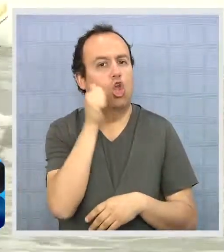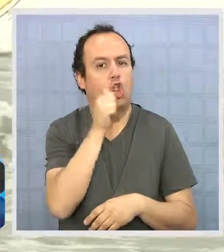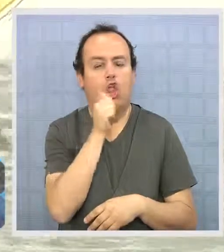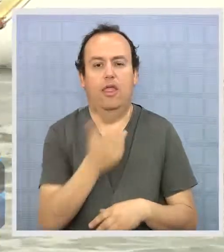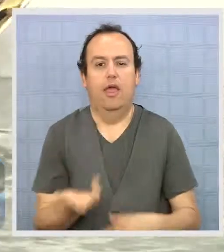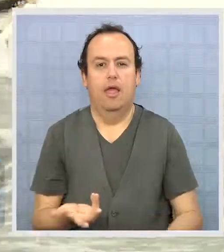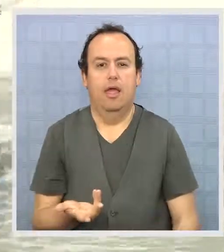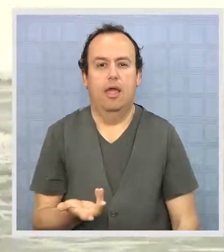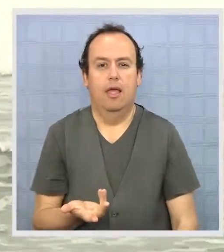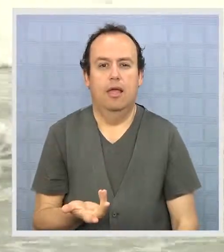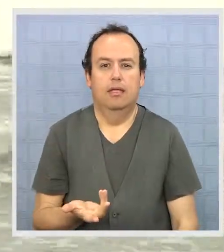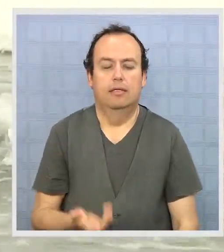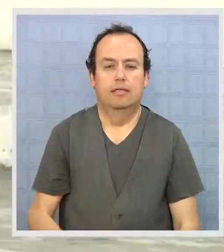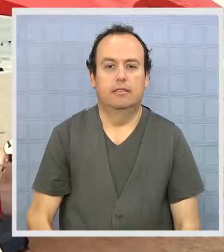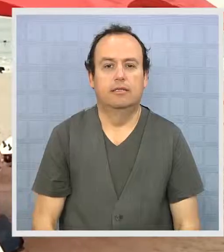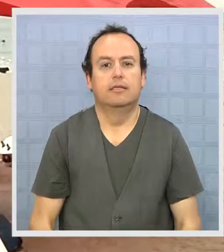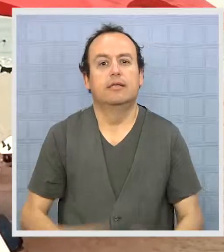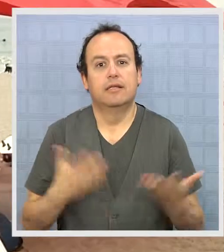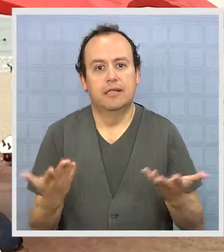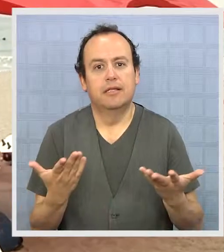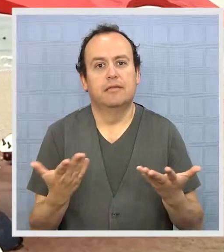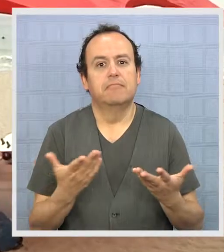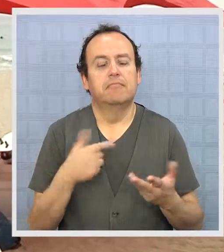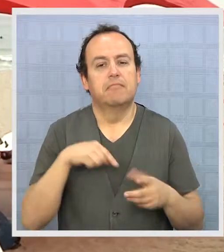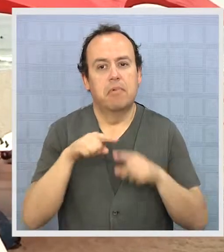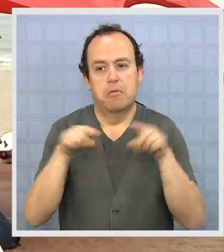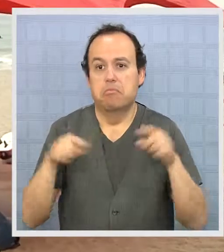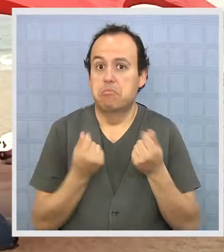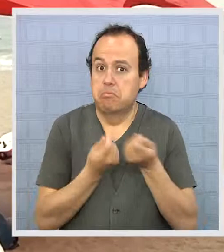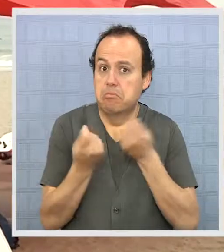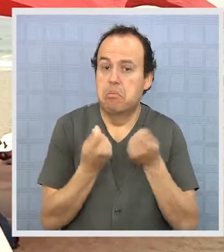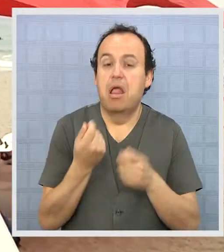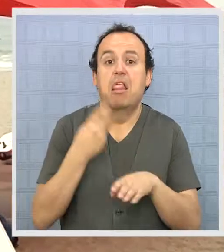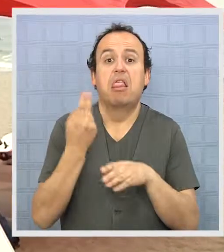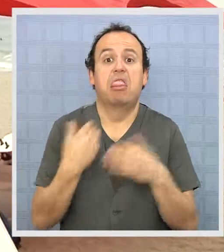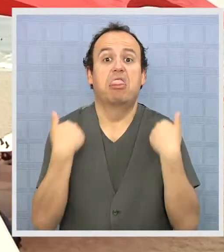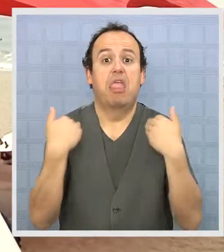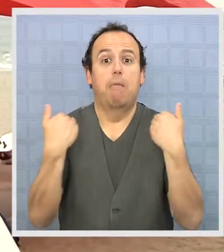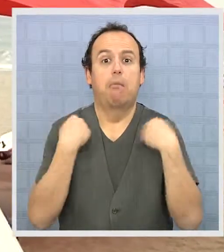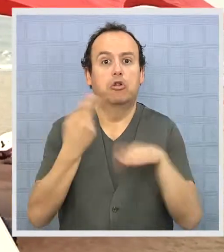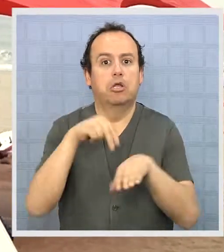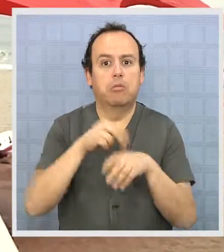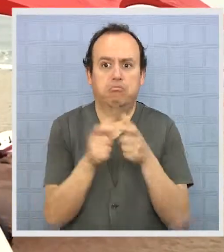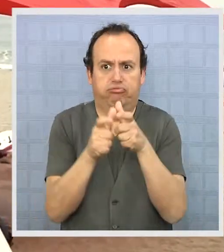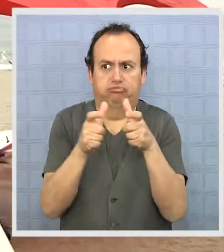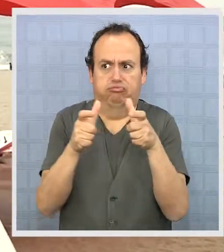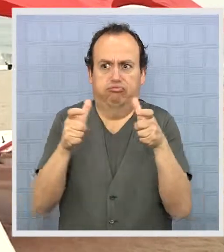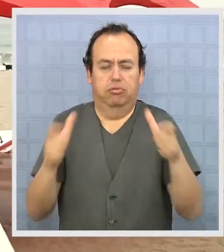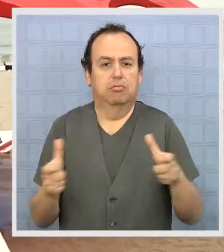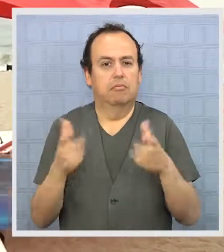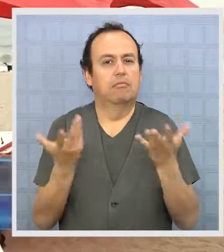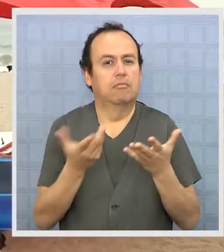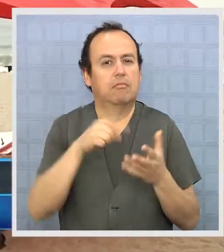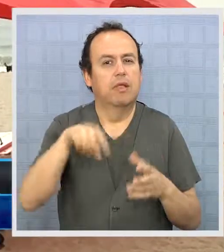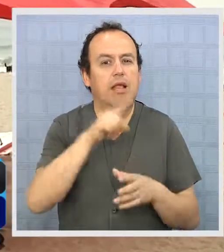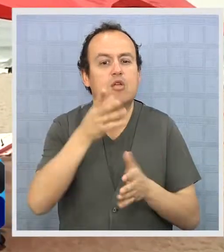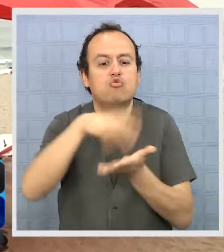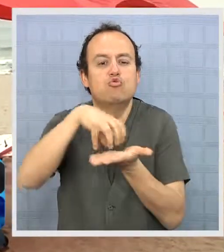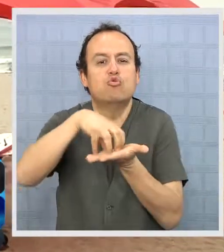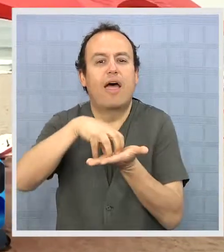días bueno con su bien rentable ya que es un deporte que ha tenido un alto crecimiento en asia